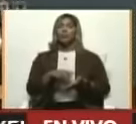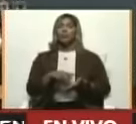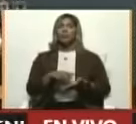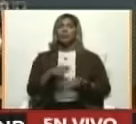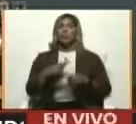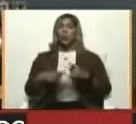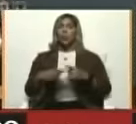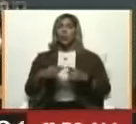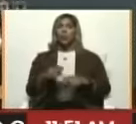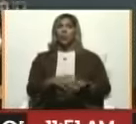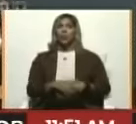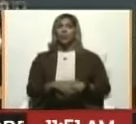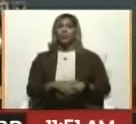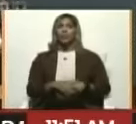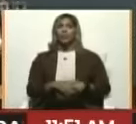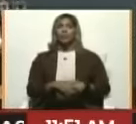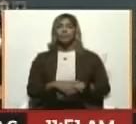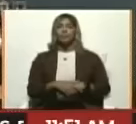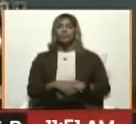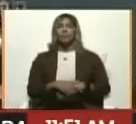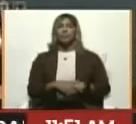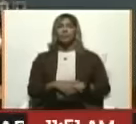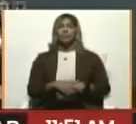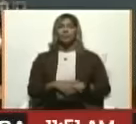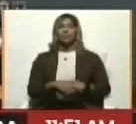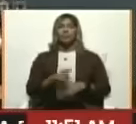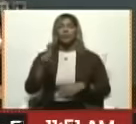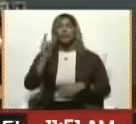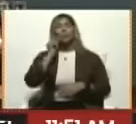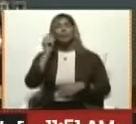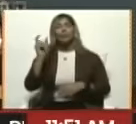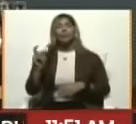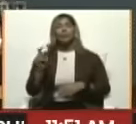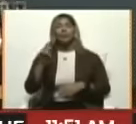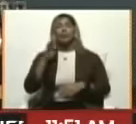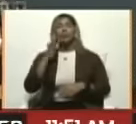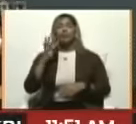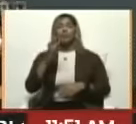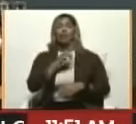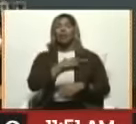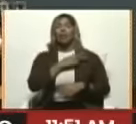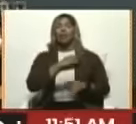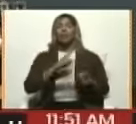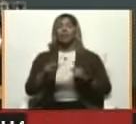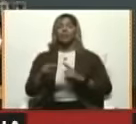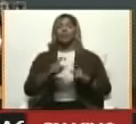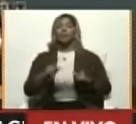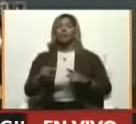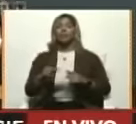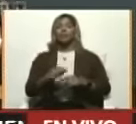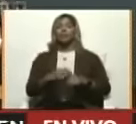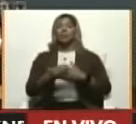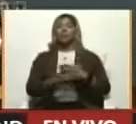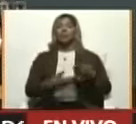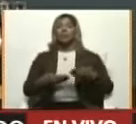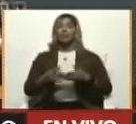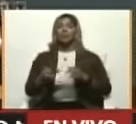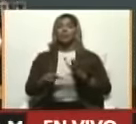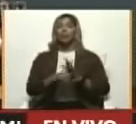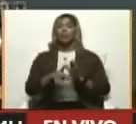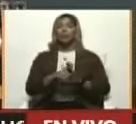entre otras nuestra hermana Patricia María Rizo Cabrera, que es fiscal jefe de la Dirección de Cooperación Jurídica